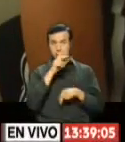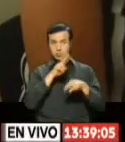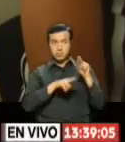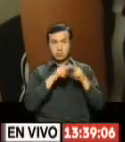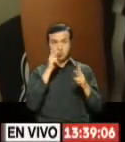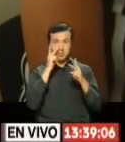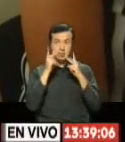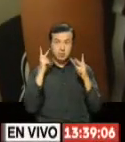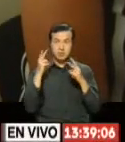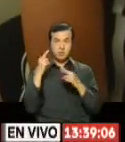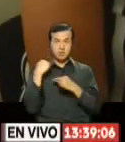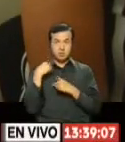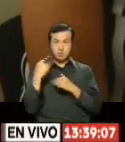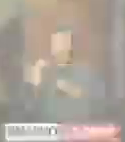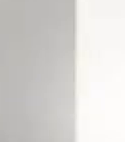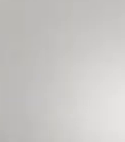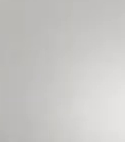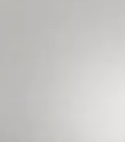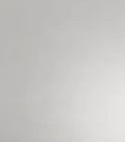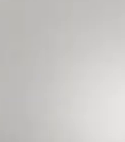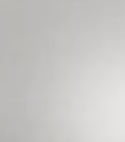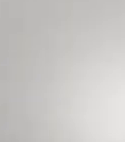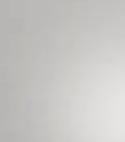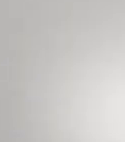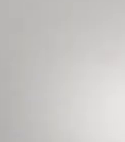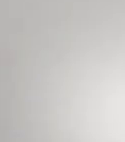que nosotros asumimos hace un año.